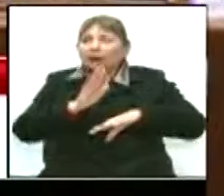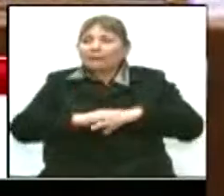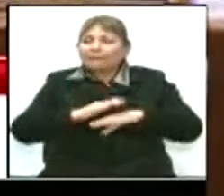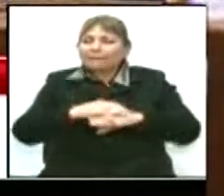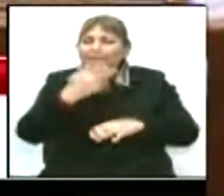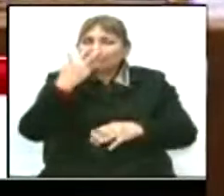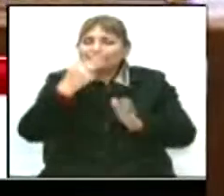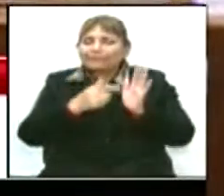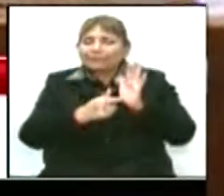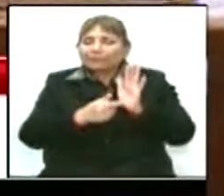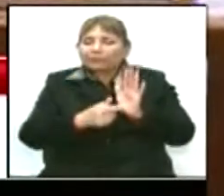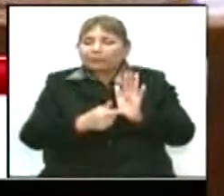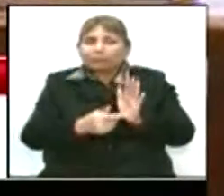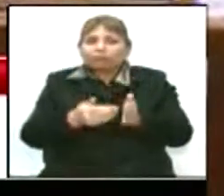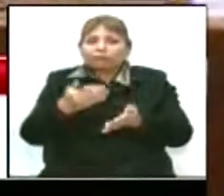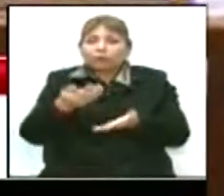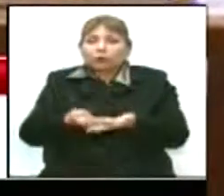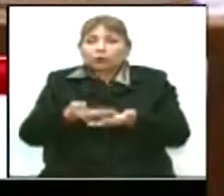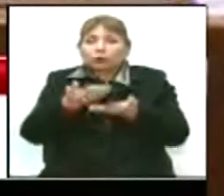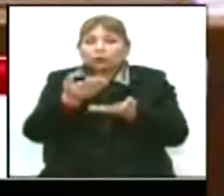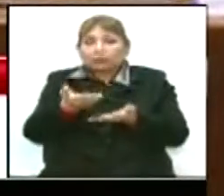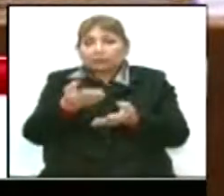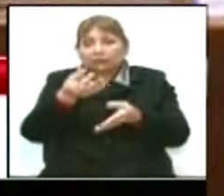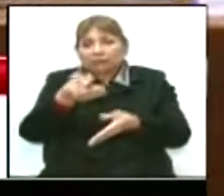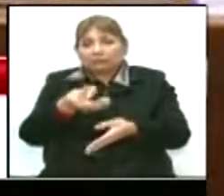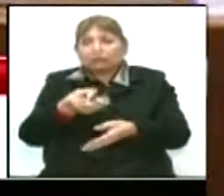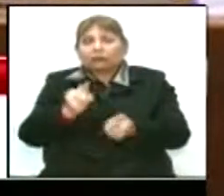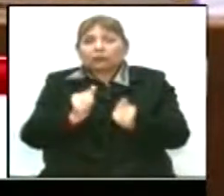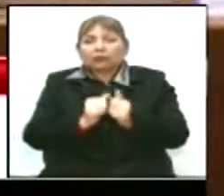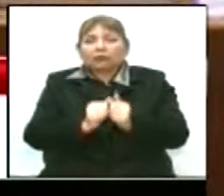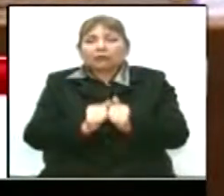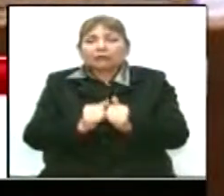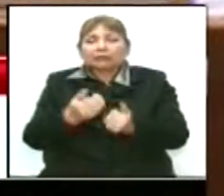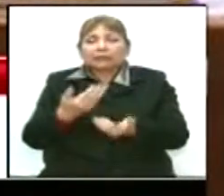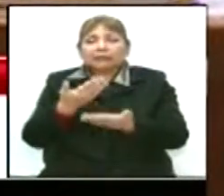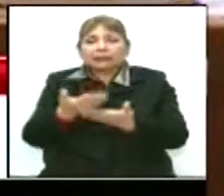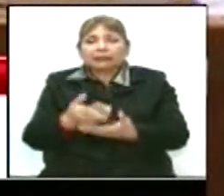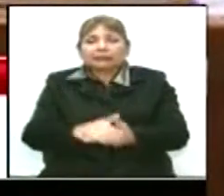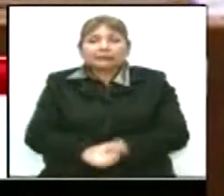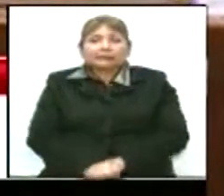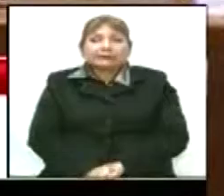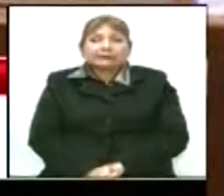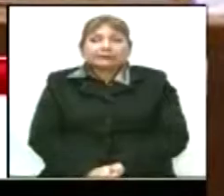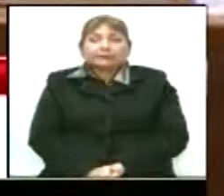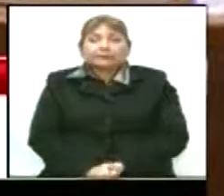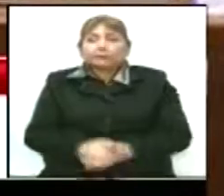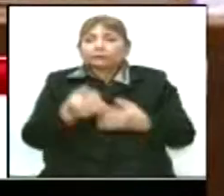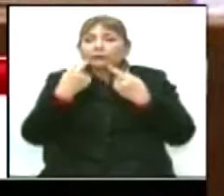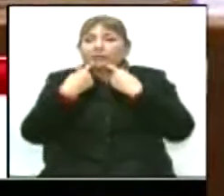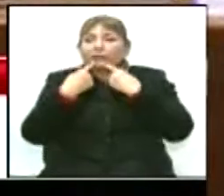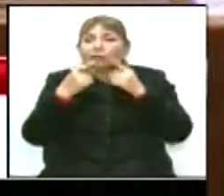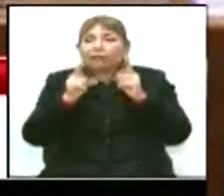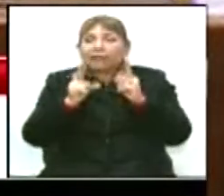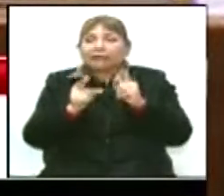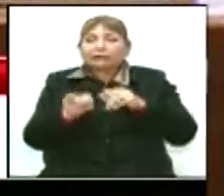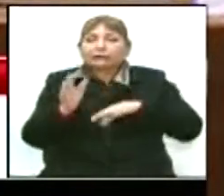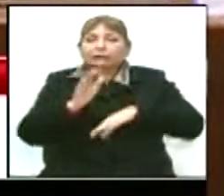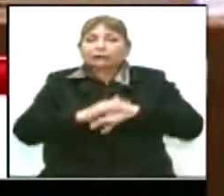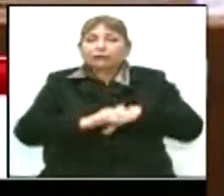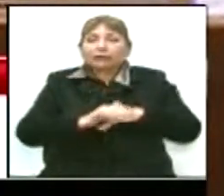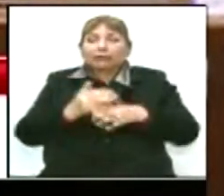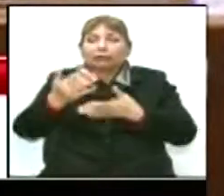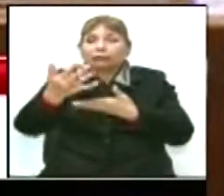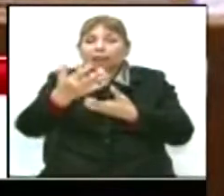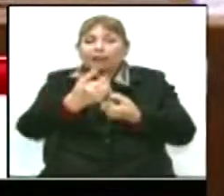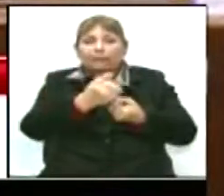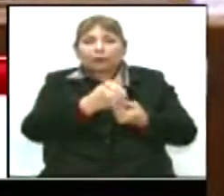un momento un texto sustitutorio justamente para poder hacerles llegar, para informarles sobre los aportes que